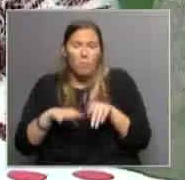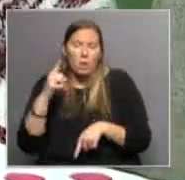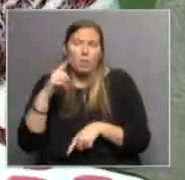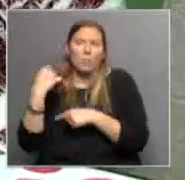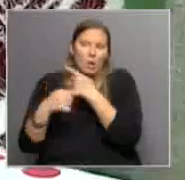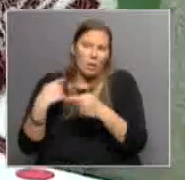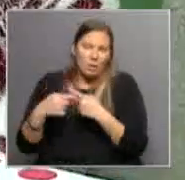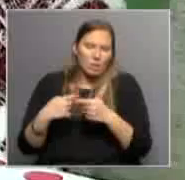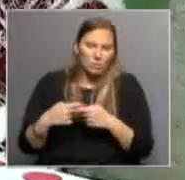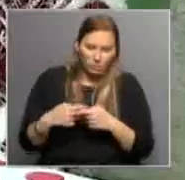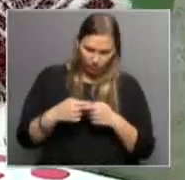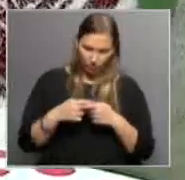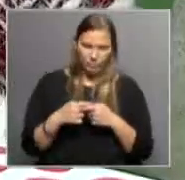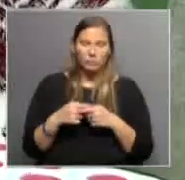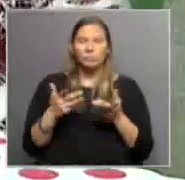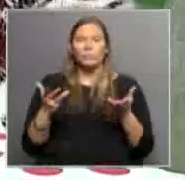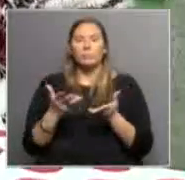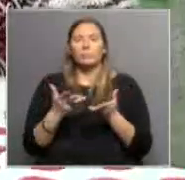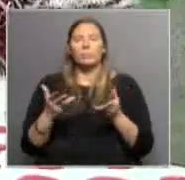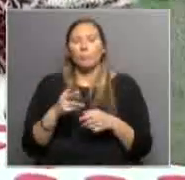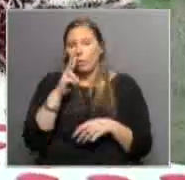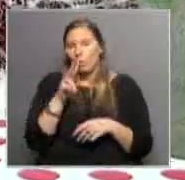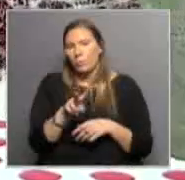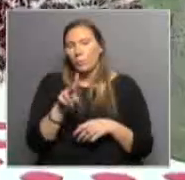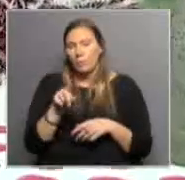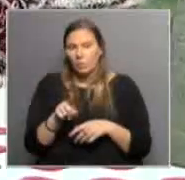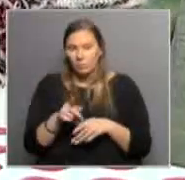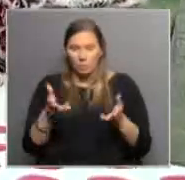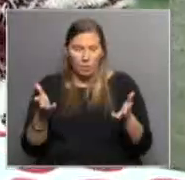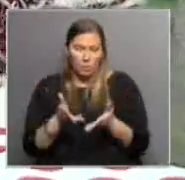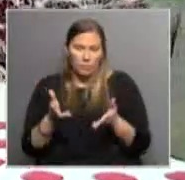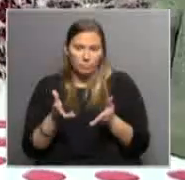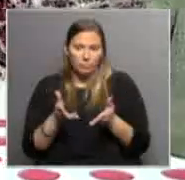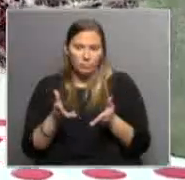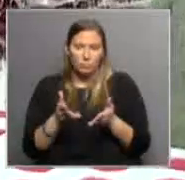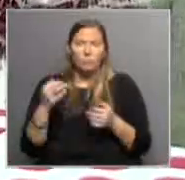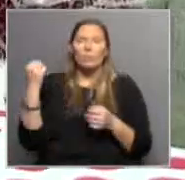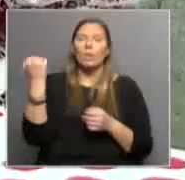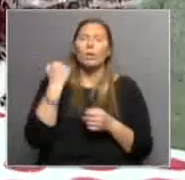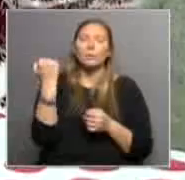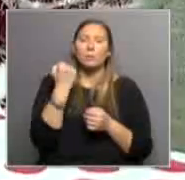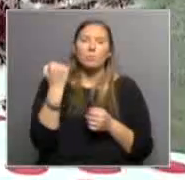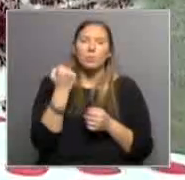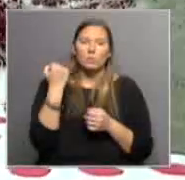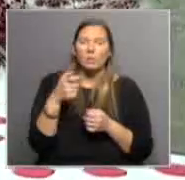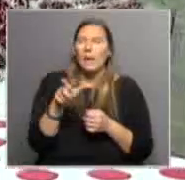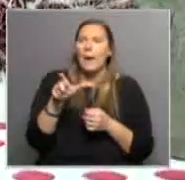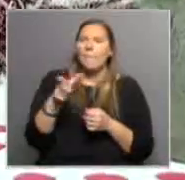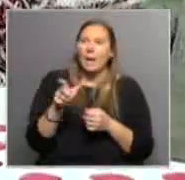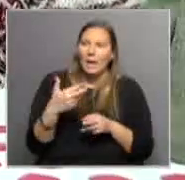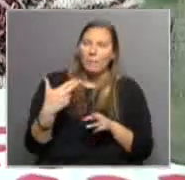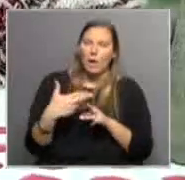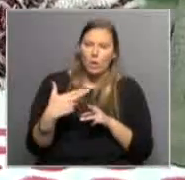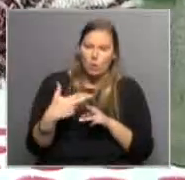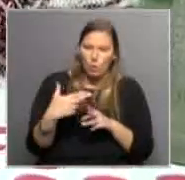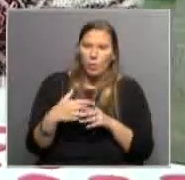generación. Beatriz, en estos tiempos, en este 2021 y a esta altura del partido, ¿es importante el tema de las palabras, de los nombres y de